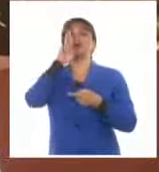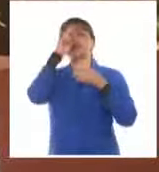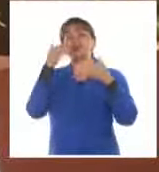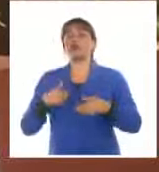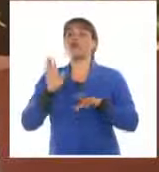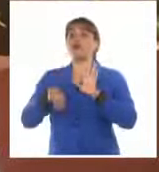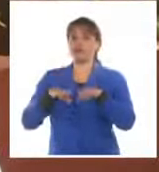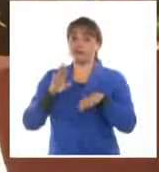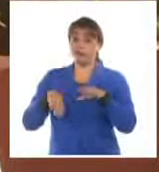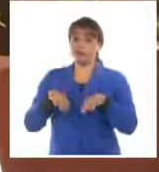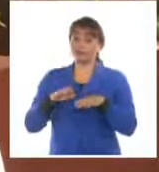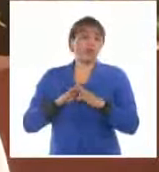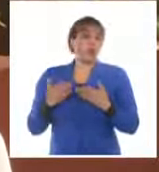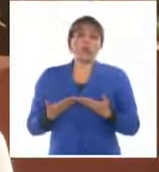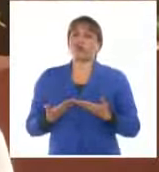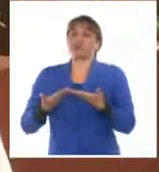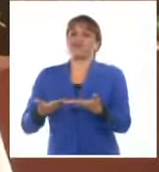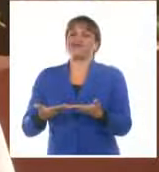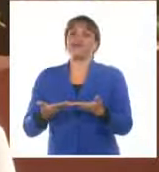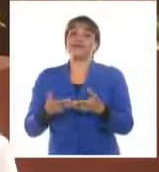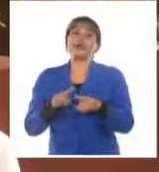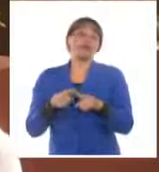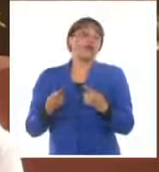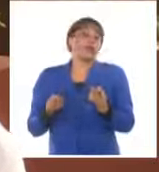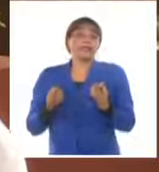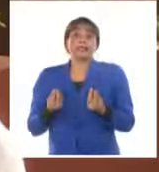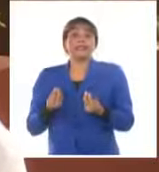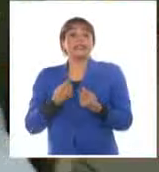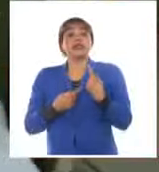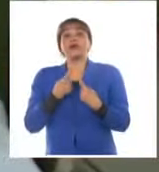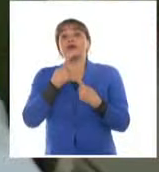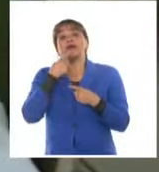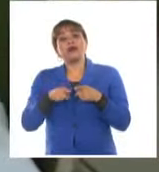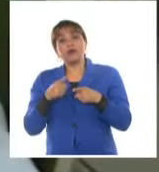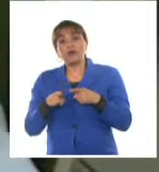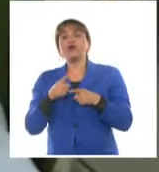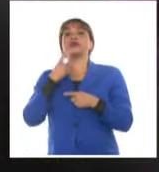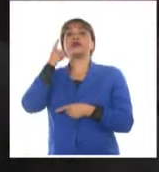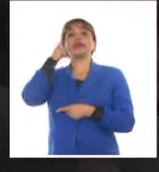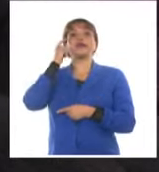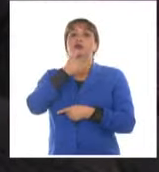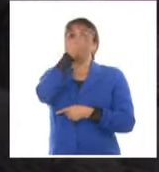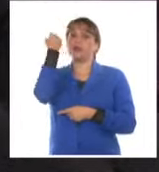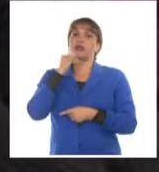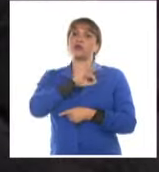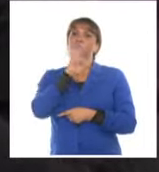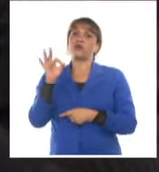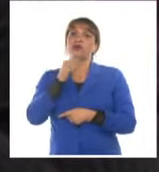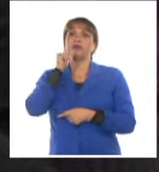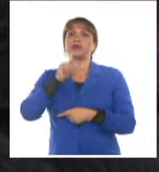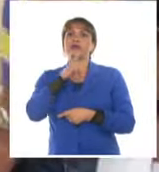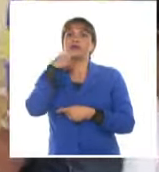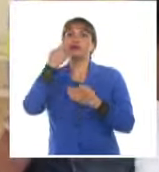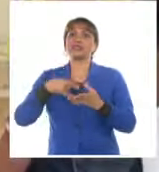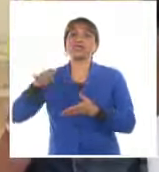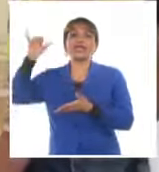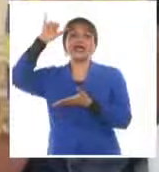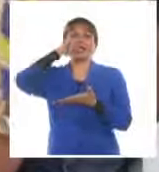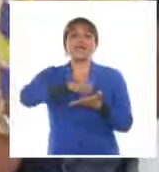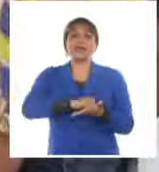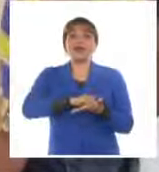veces, todo. Y entonces, pero hay cosas, hechos que sí marcan, como los sobrevivientes del avión que estuvo aquí